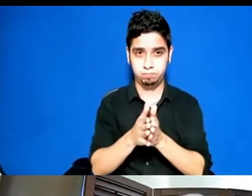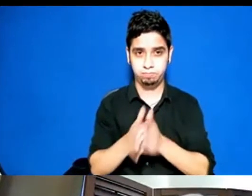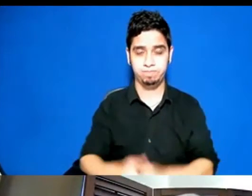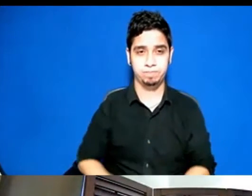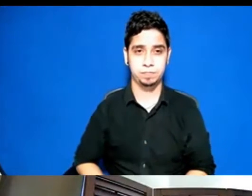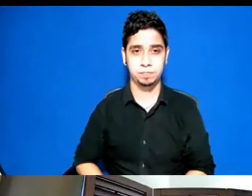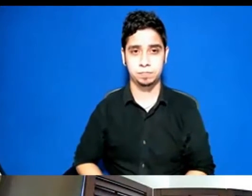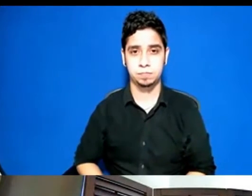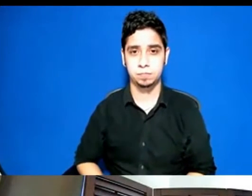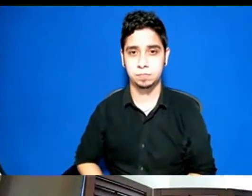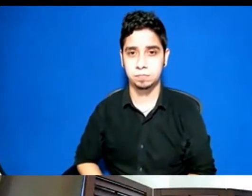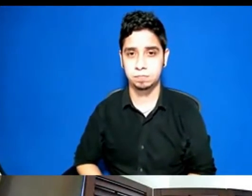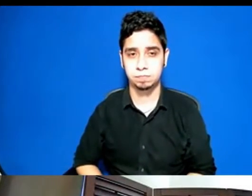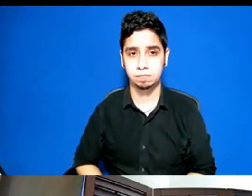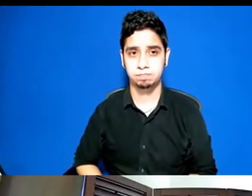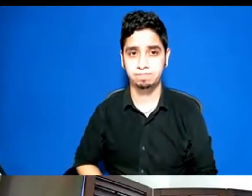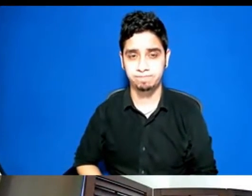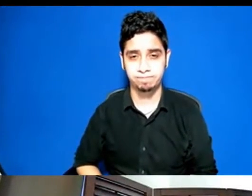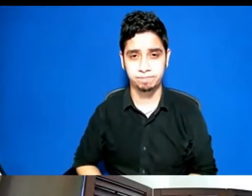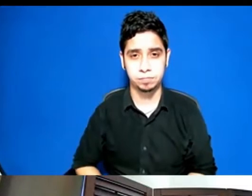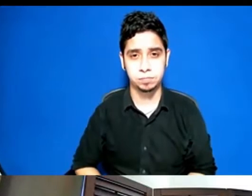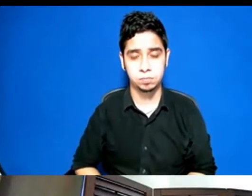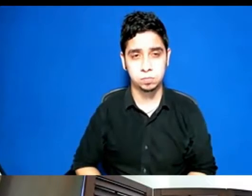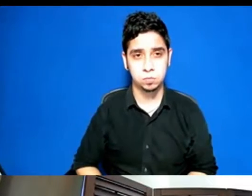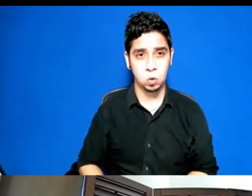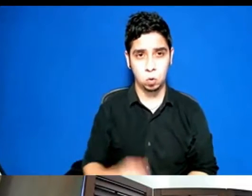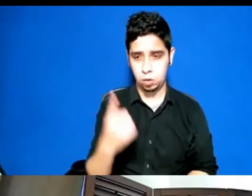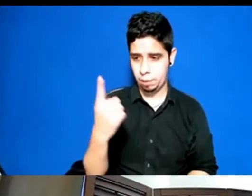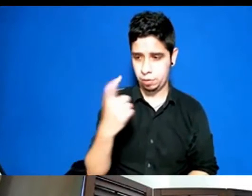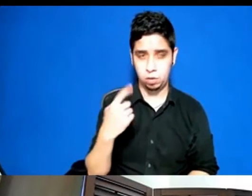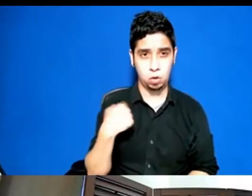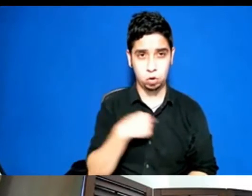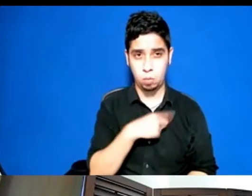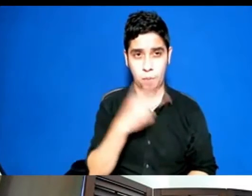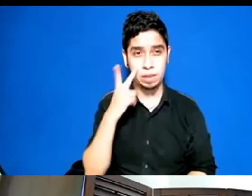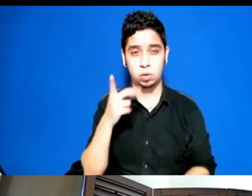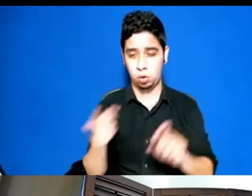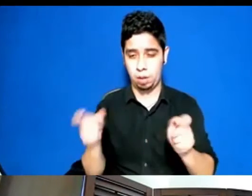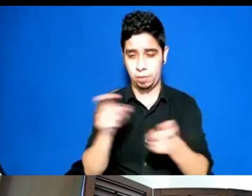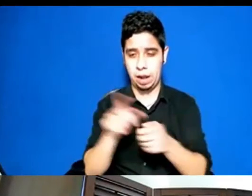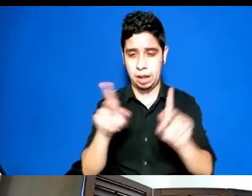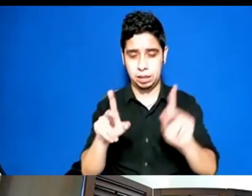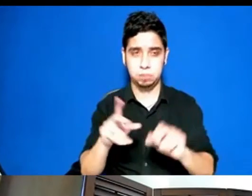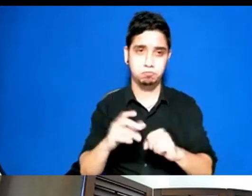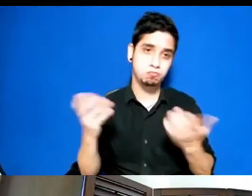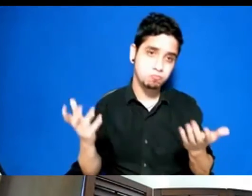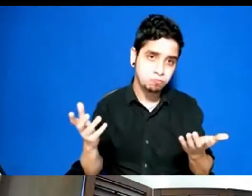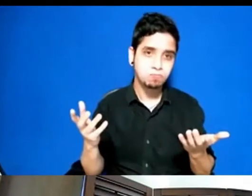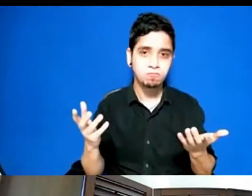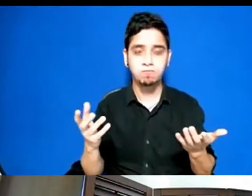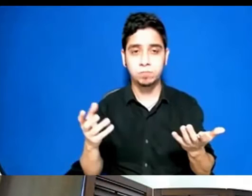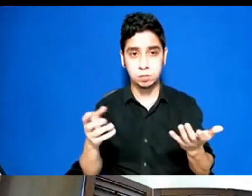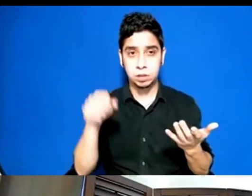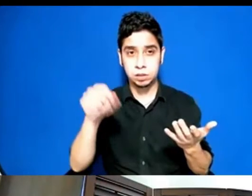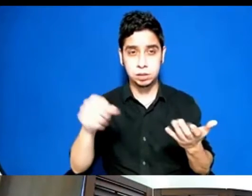temas. Exacto. Sí, sí. Sí, pues nosotros, y una de las preguntas fue que si hemos visto un cambio. Pues existen leyes en